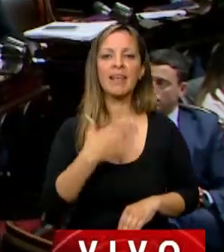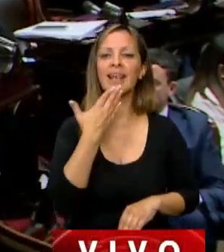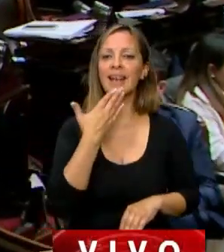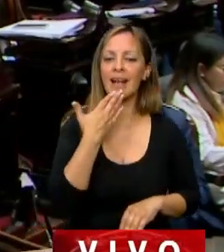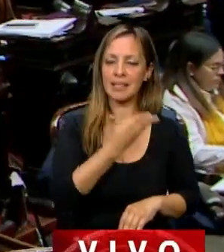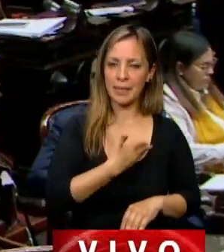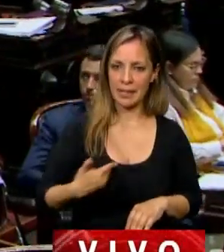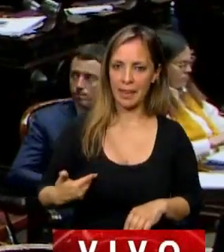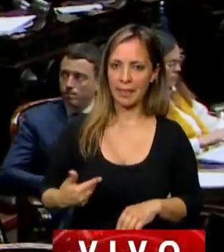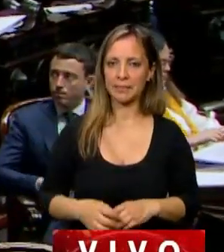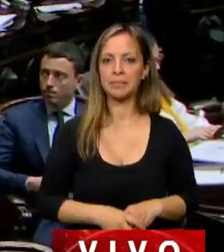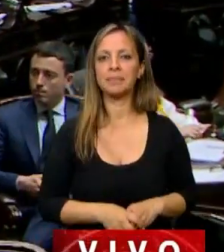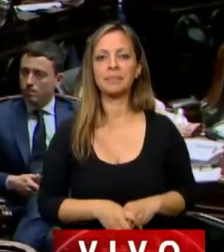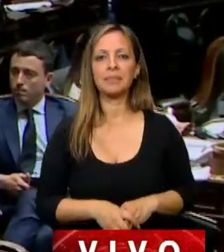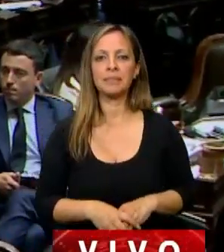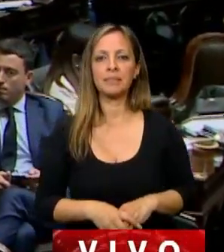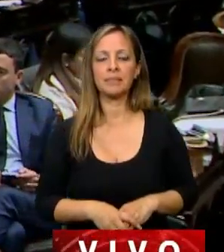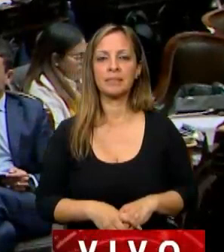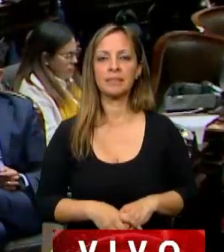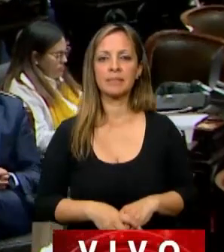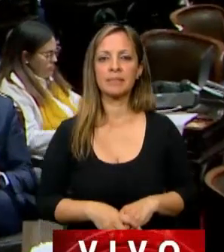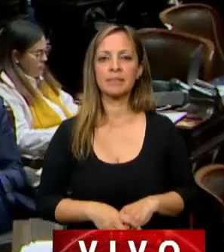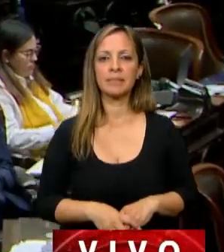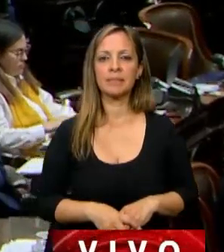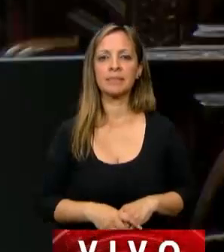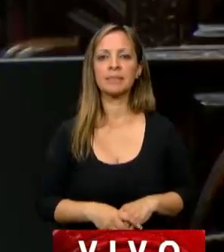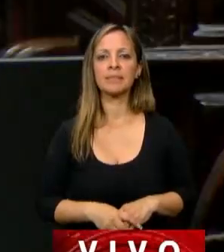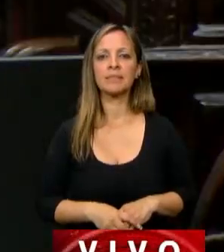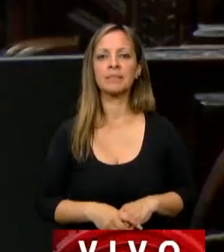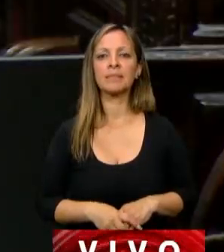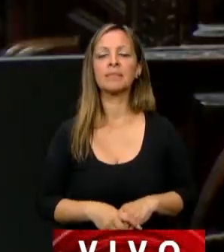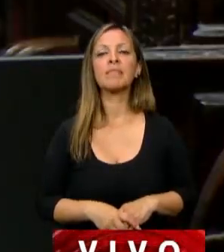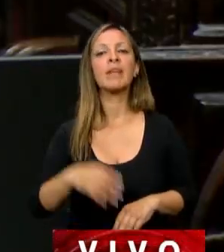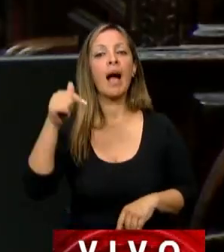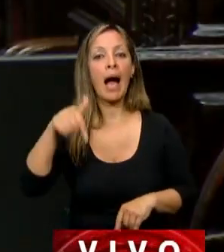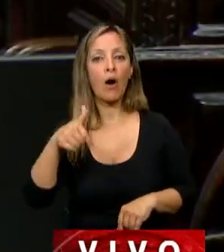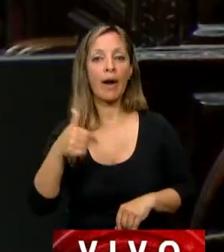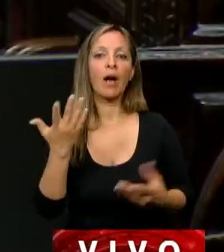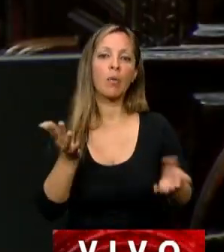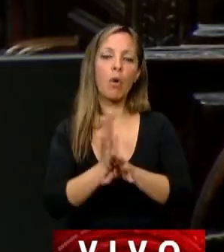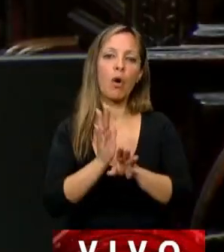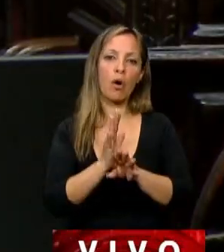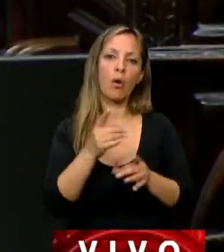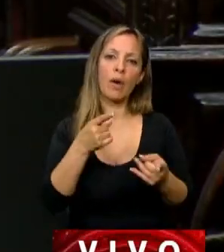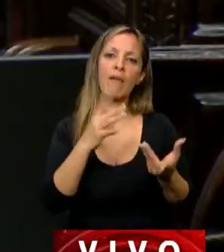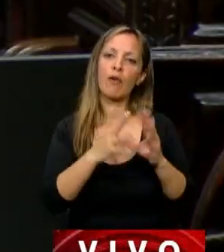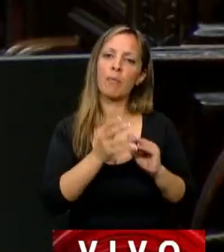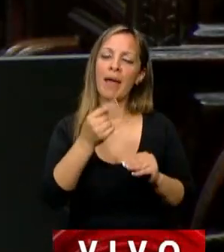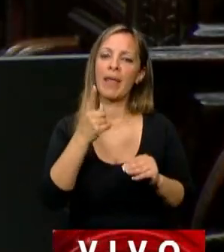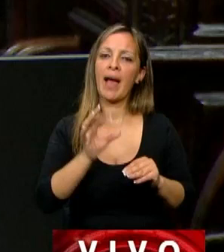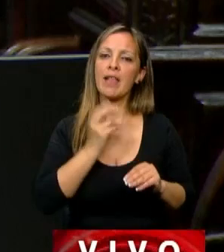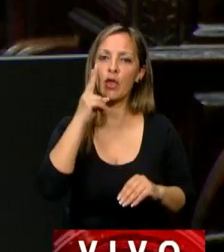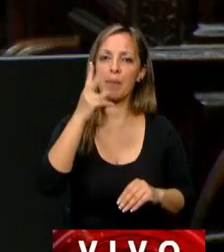Gracias, presidente. Bueno, estamos ante una adenda, ¿no?, del consenso fiscal de fines del